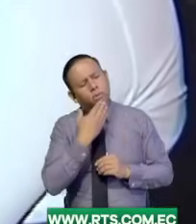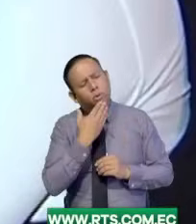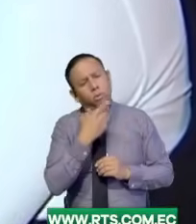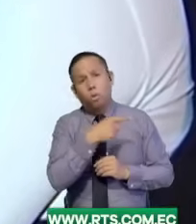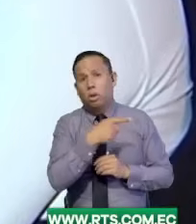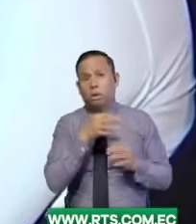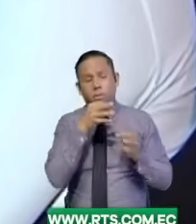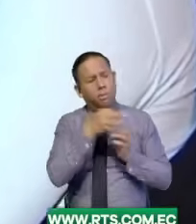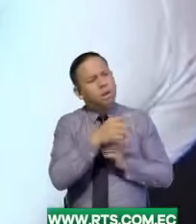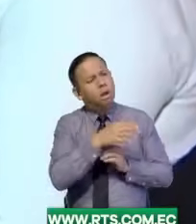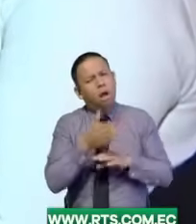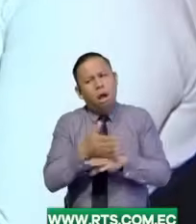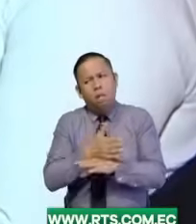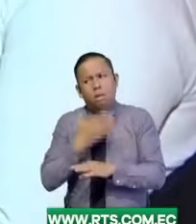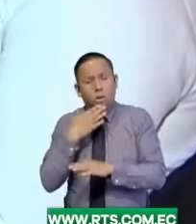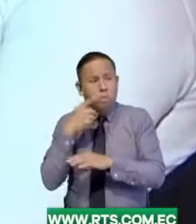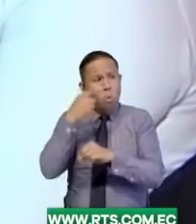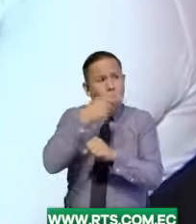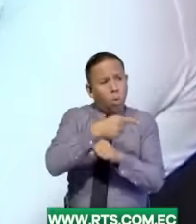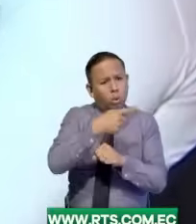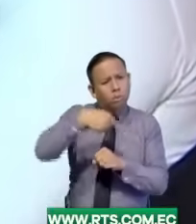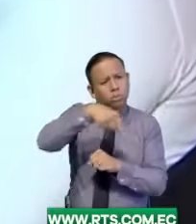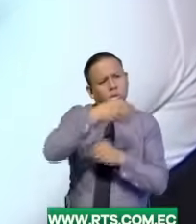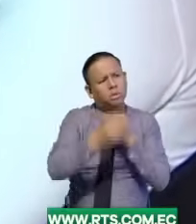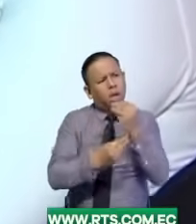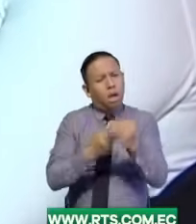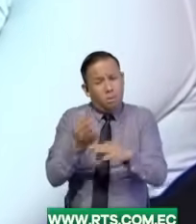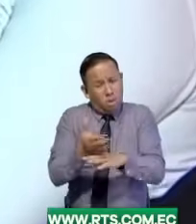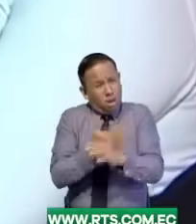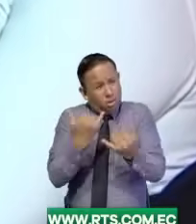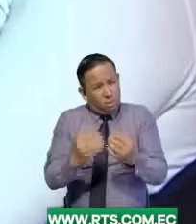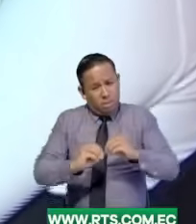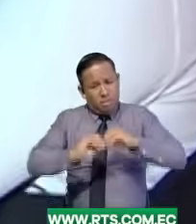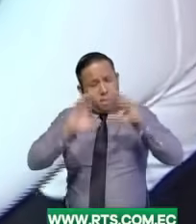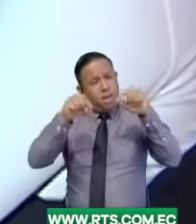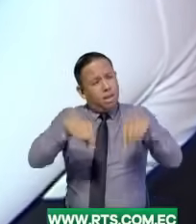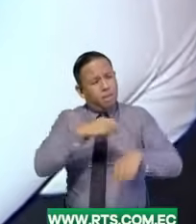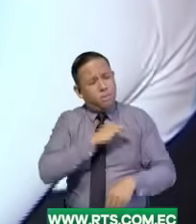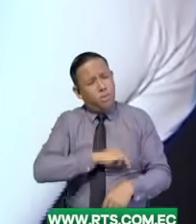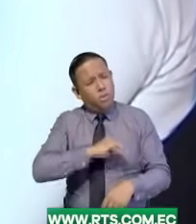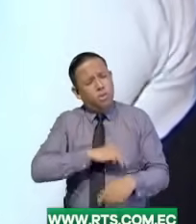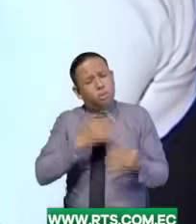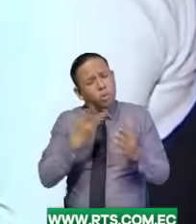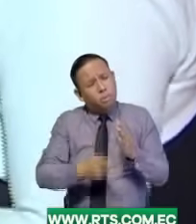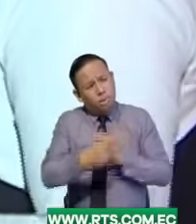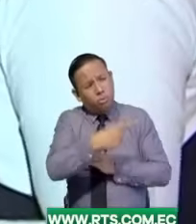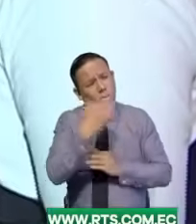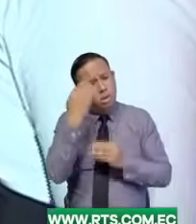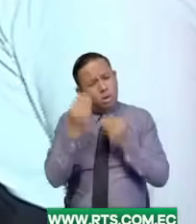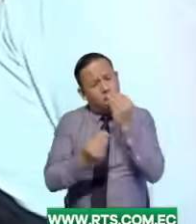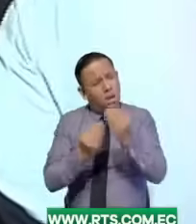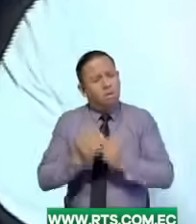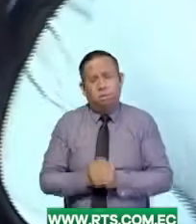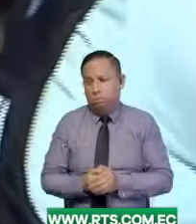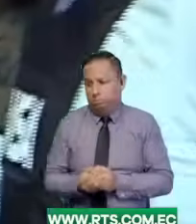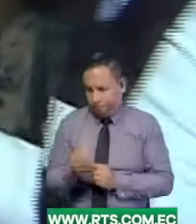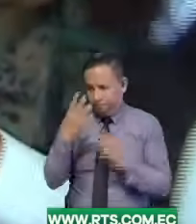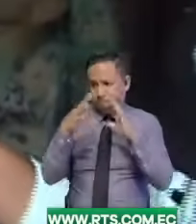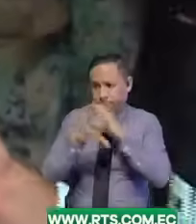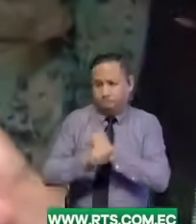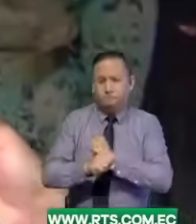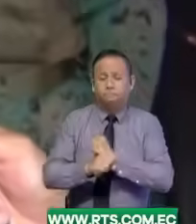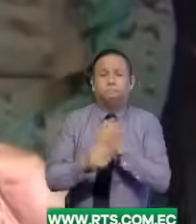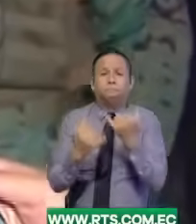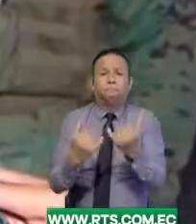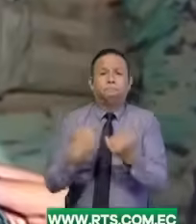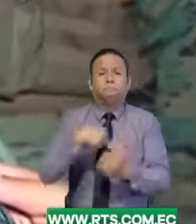han dado alguna disposición luego de lo ocurrido en el municipio de Durán durante este día? ¿Cómo está, caballero? Buenas noches. Al momento,